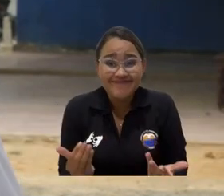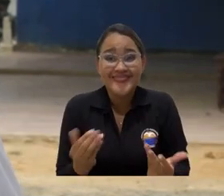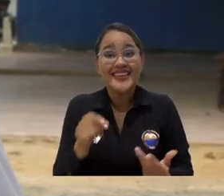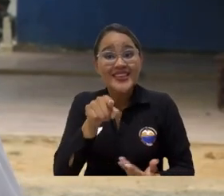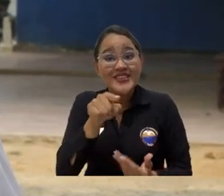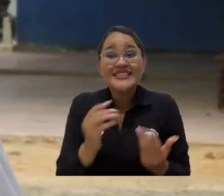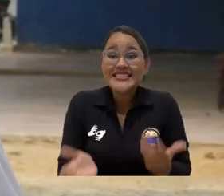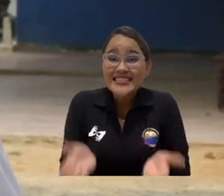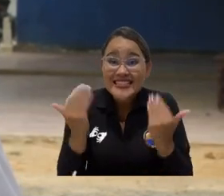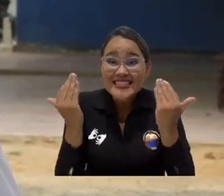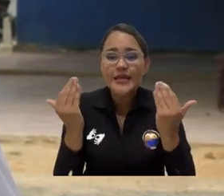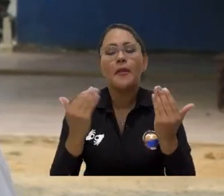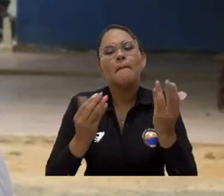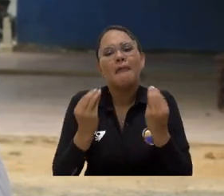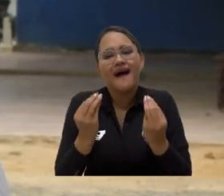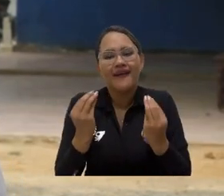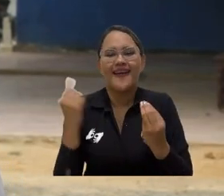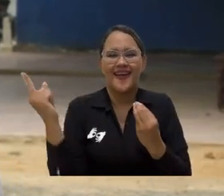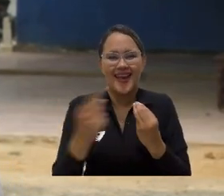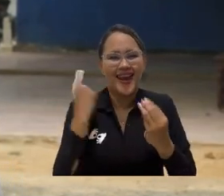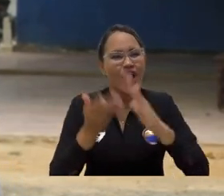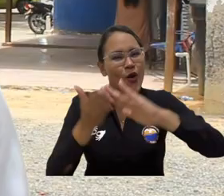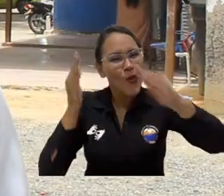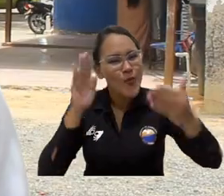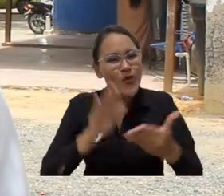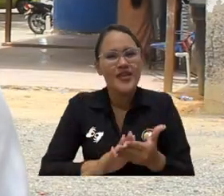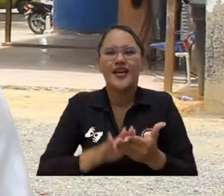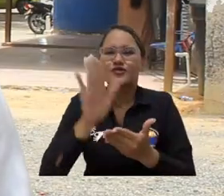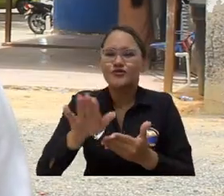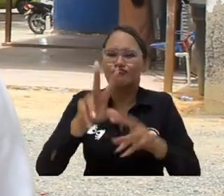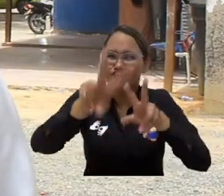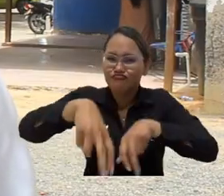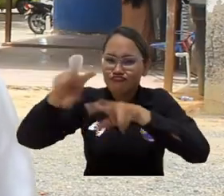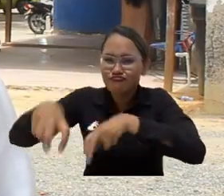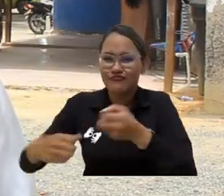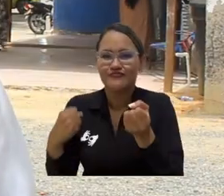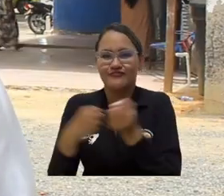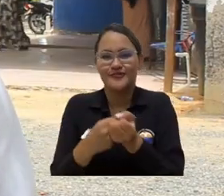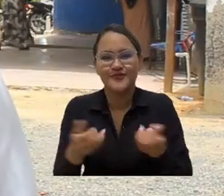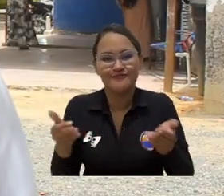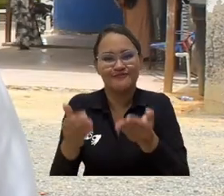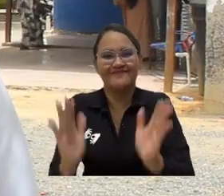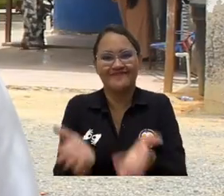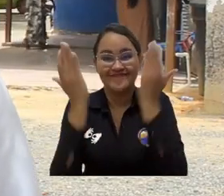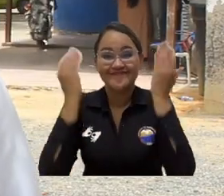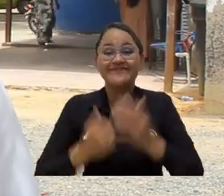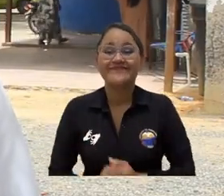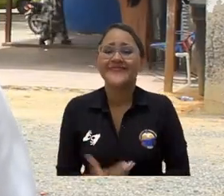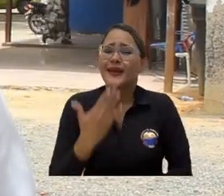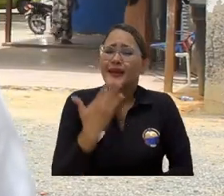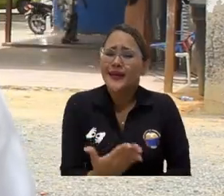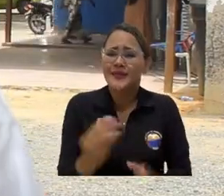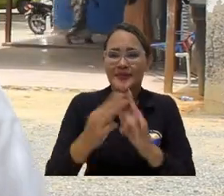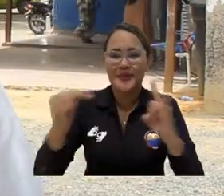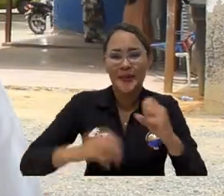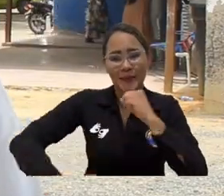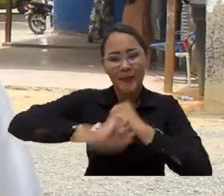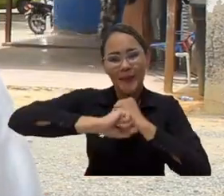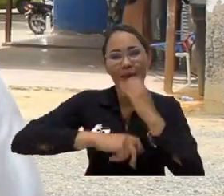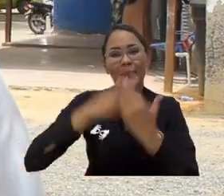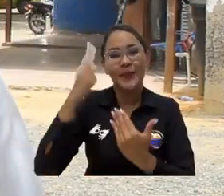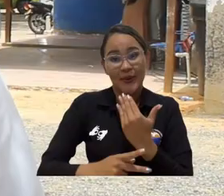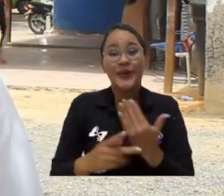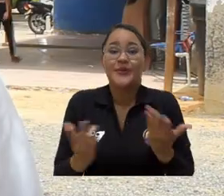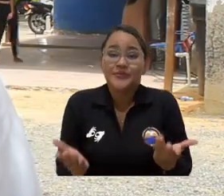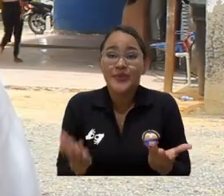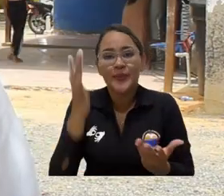forma beneficie a toda la comunidad de productores. Agradecemos a la Universidad del Magdalena ser parte de este proyecto, pues